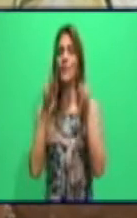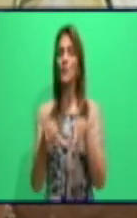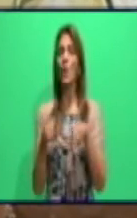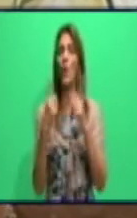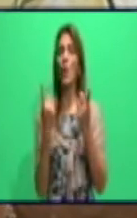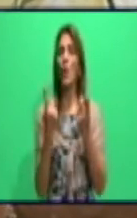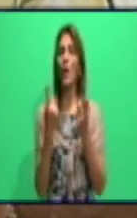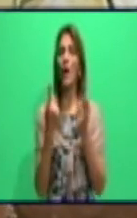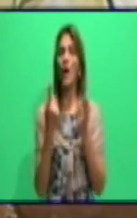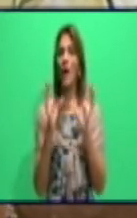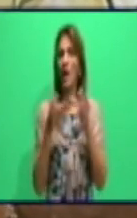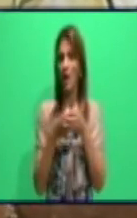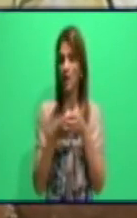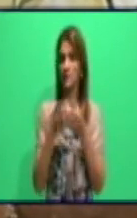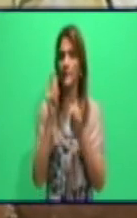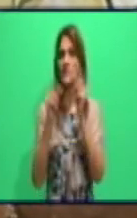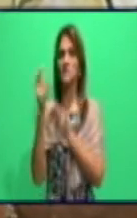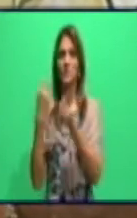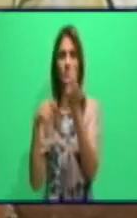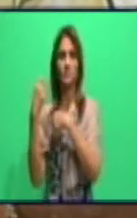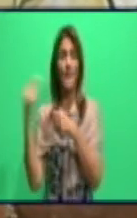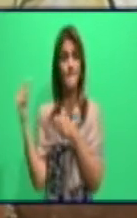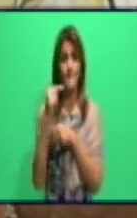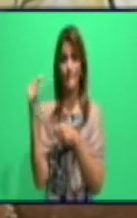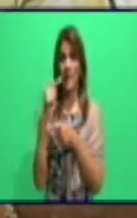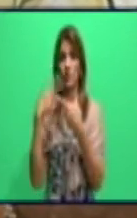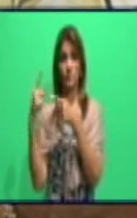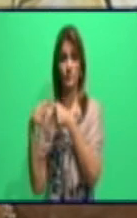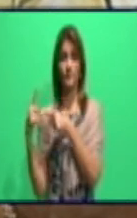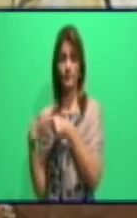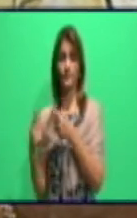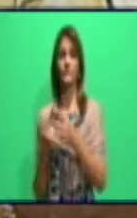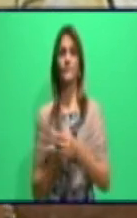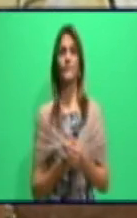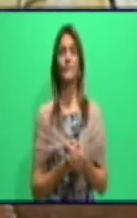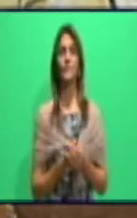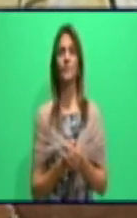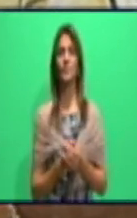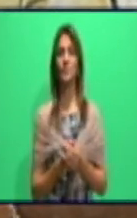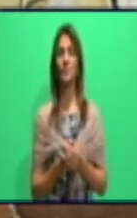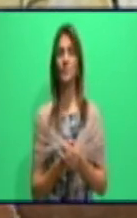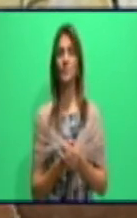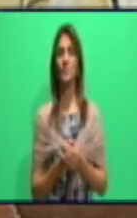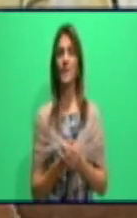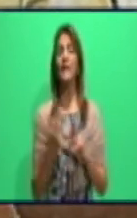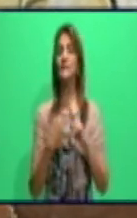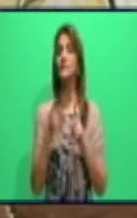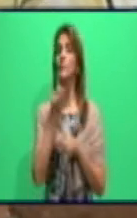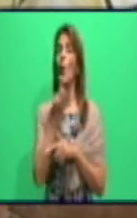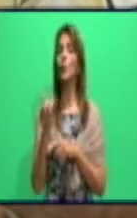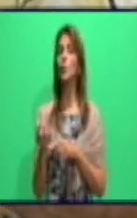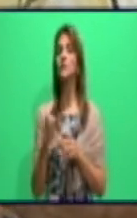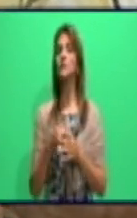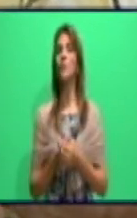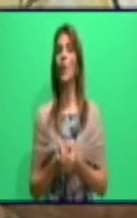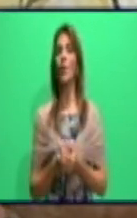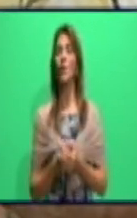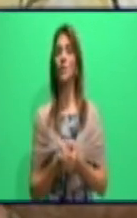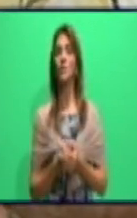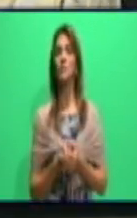y en el clarín se realizó una entrega de menos en el despacho del arroz nacional y por último en él